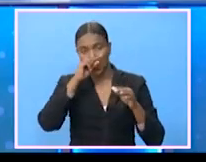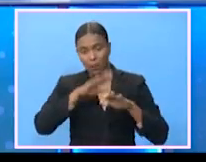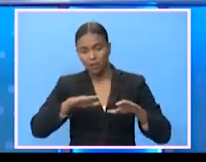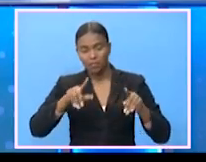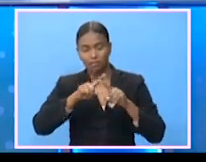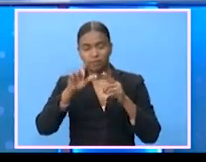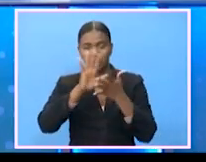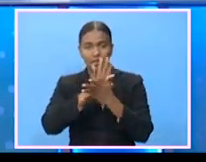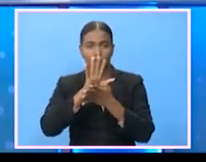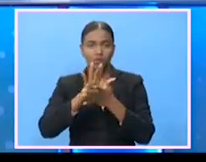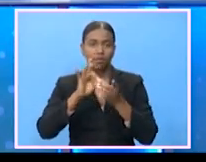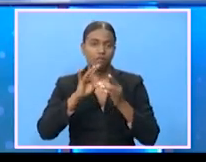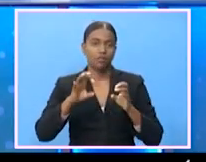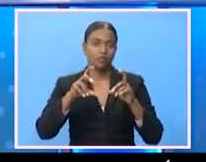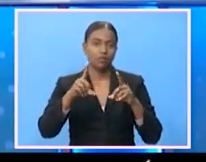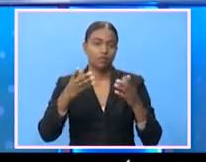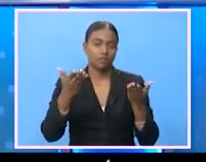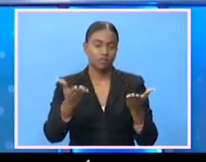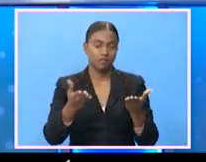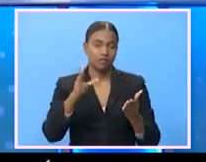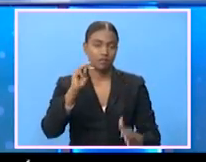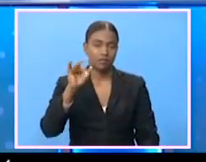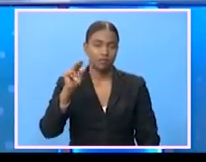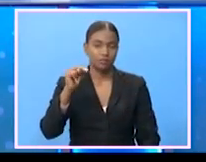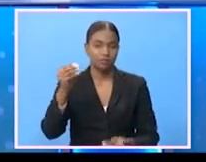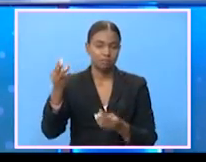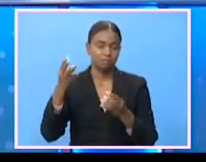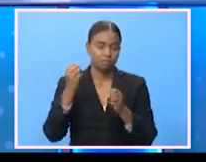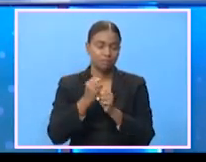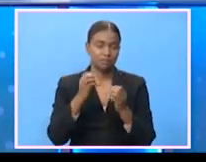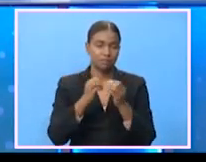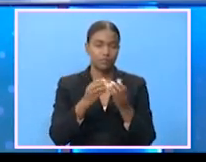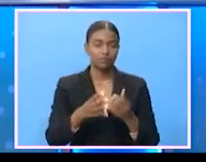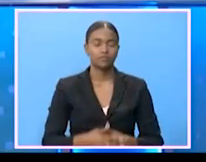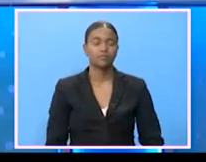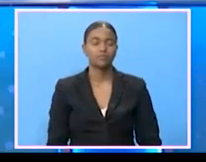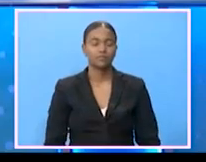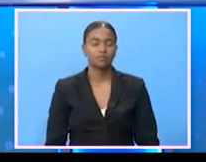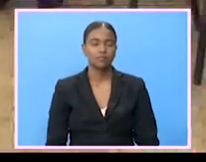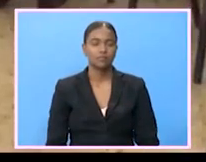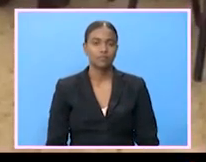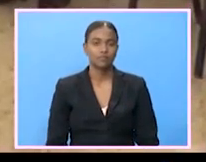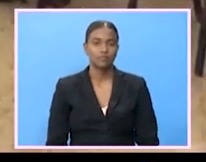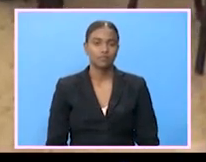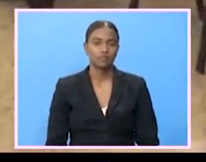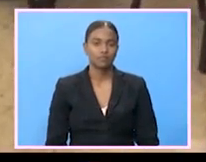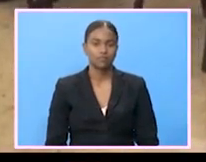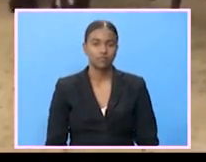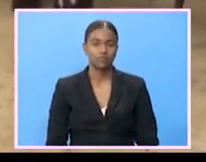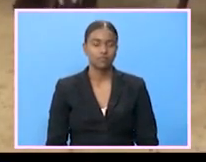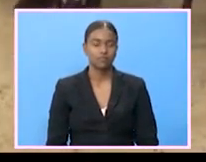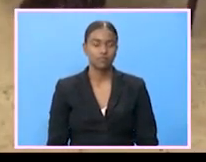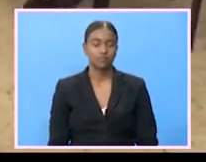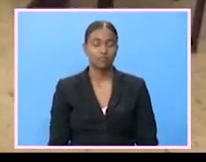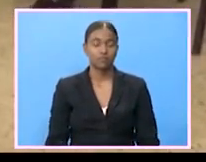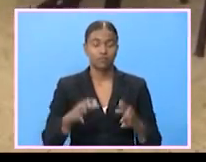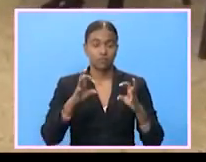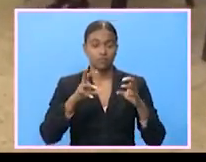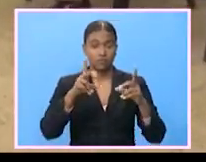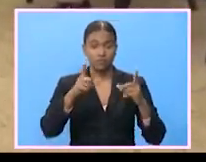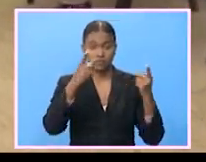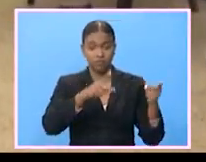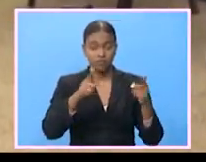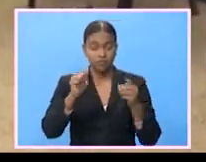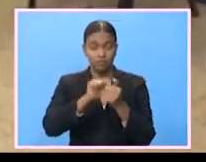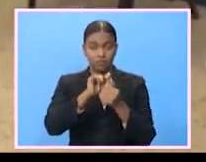centros educativos de la zona. Melvin Toribio desde allí con los detalles. La Regional 13 Educación, que comprende las provincias